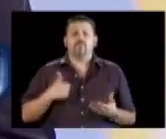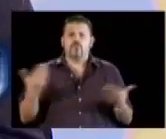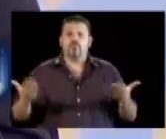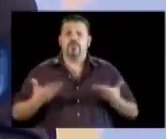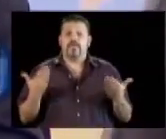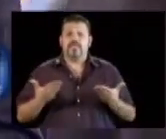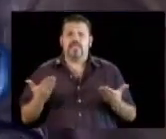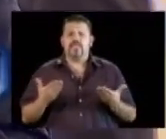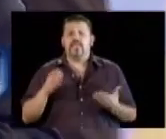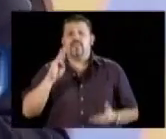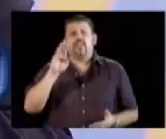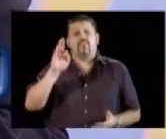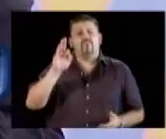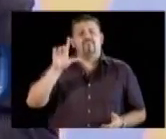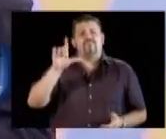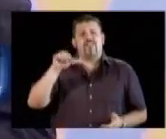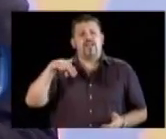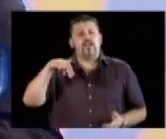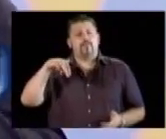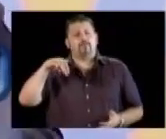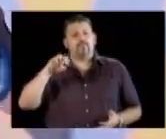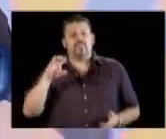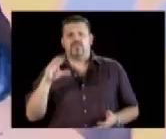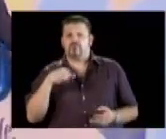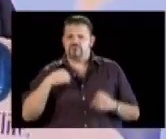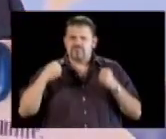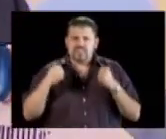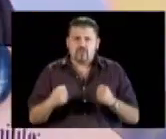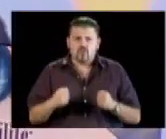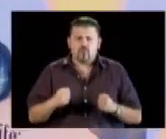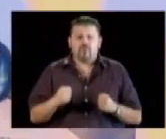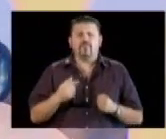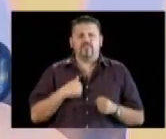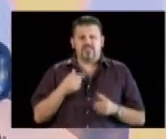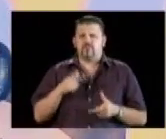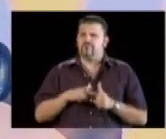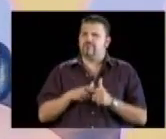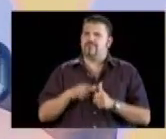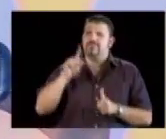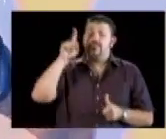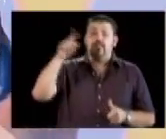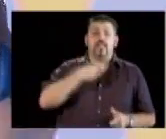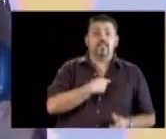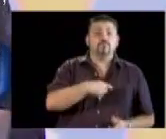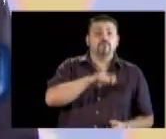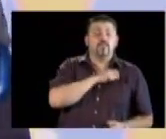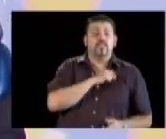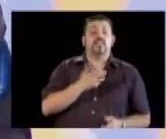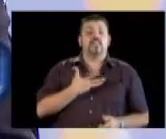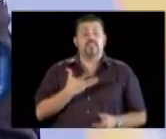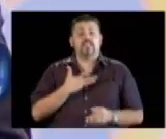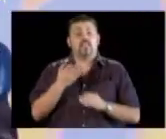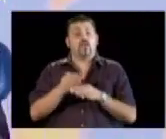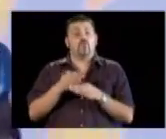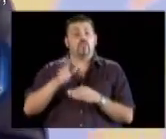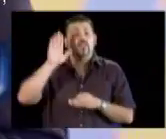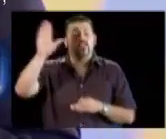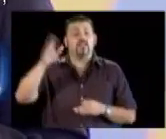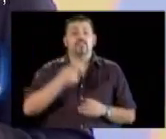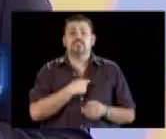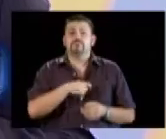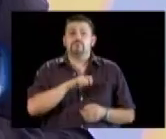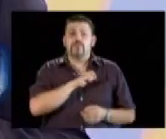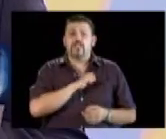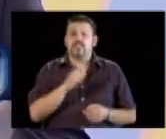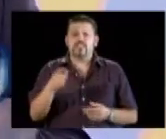bailarina de flamenco. ¿Estás segura? Sí, claro que sí. ¿Y dónde? En Sevilla, España. Lleva un año en Sevilla viviendo por su